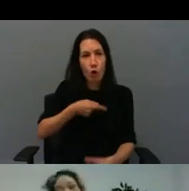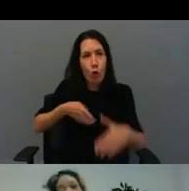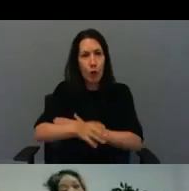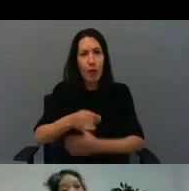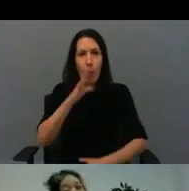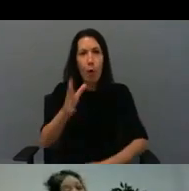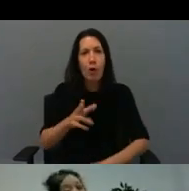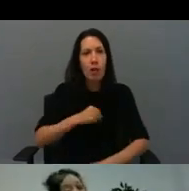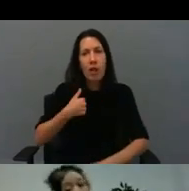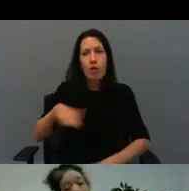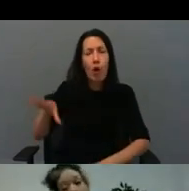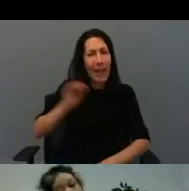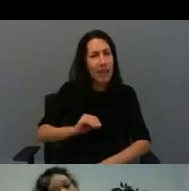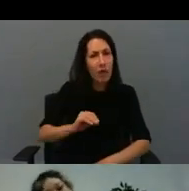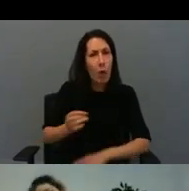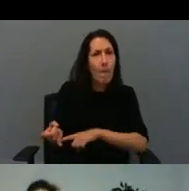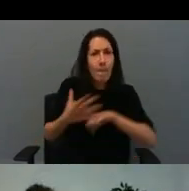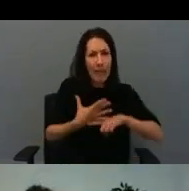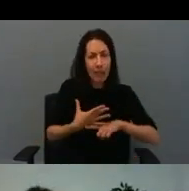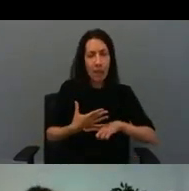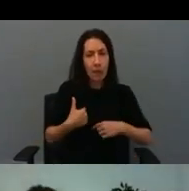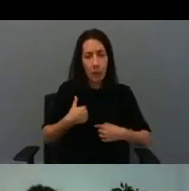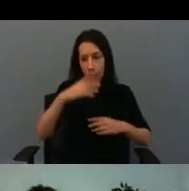porque yo entiendo más que tú. Y es de, bueno,